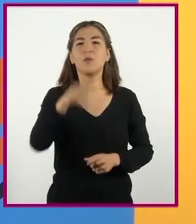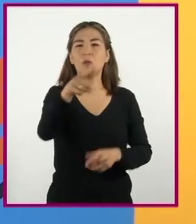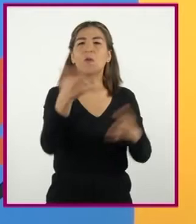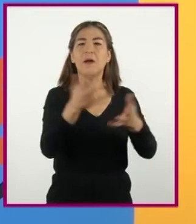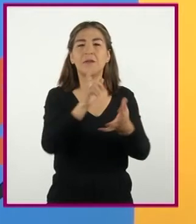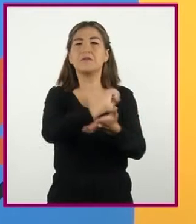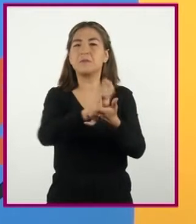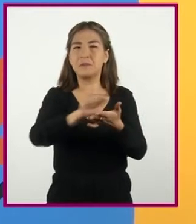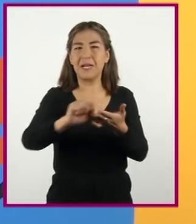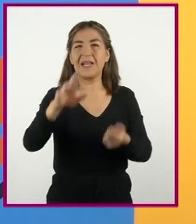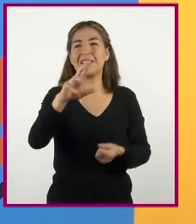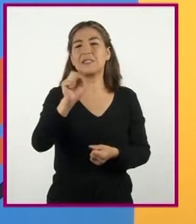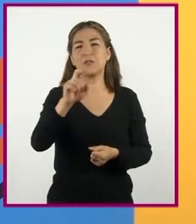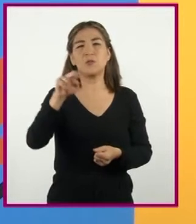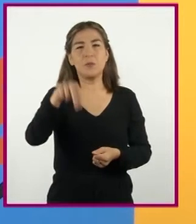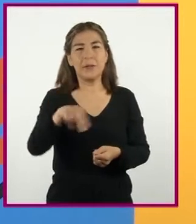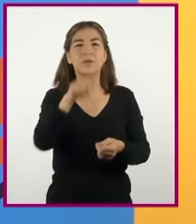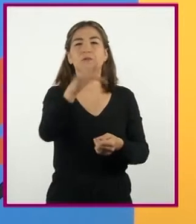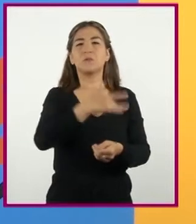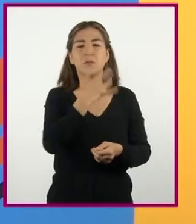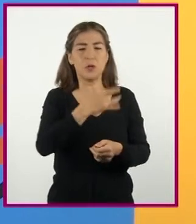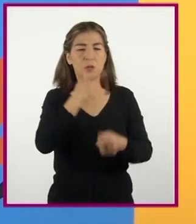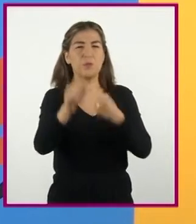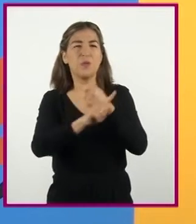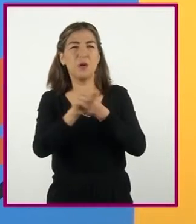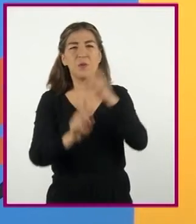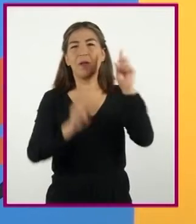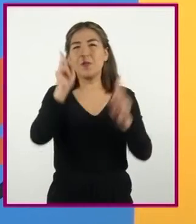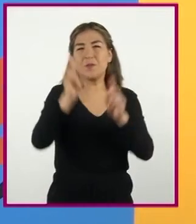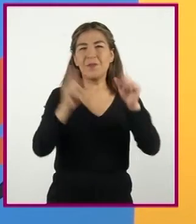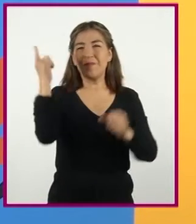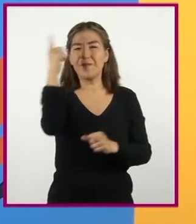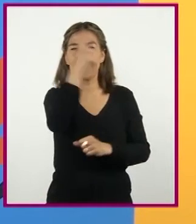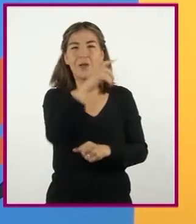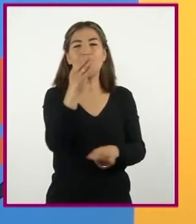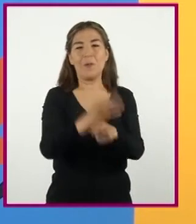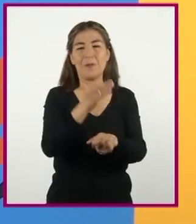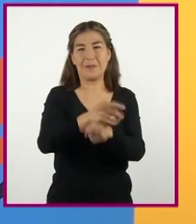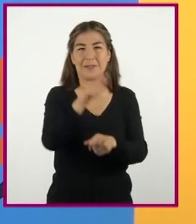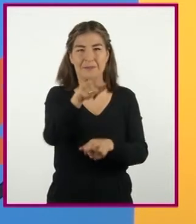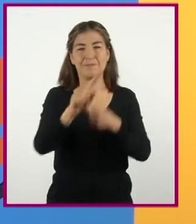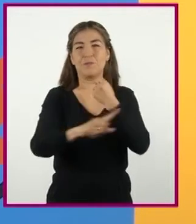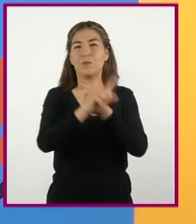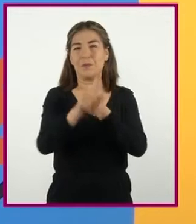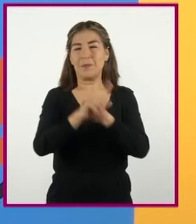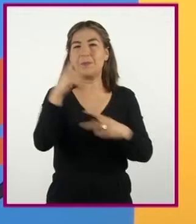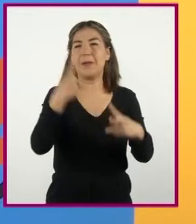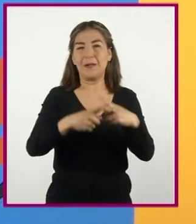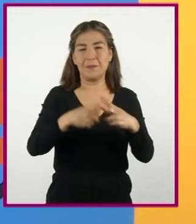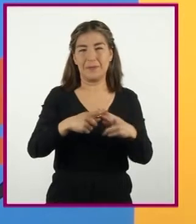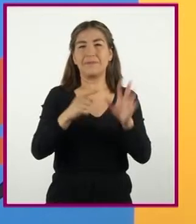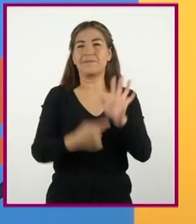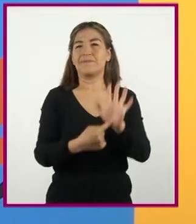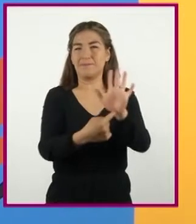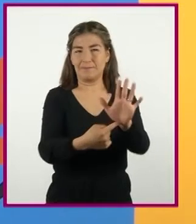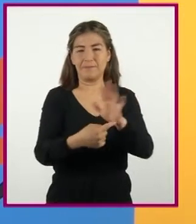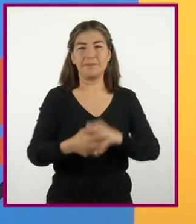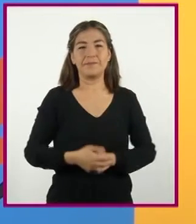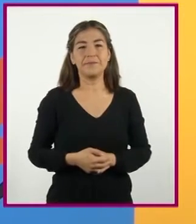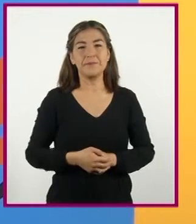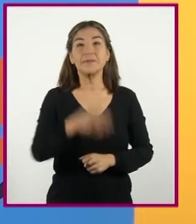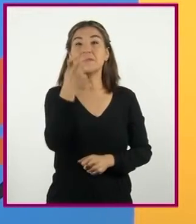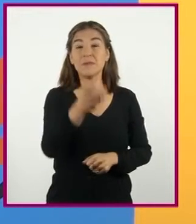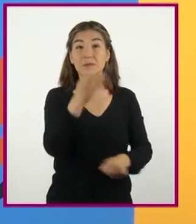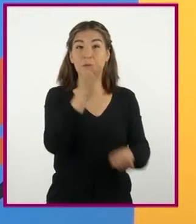propio resumen, registren las dudas, inquietudes o dificultades que surjan al resolver los planteamientos presentados. Estas